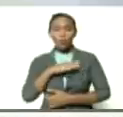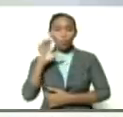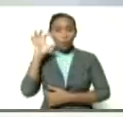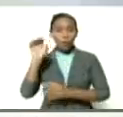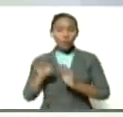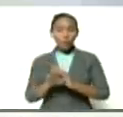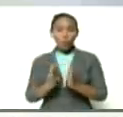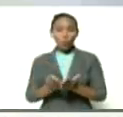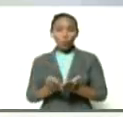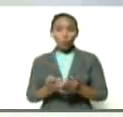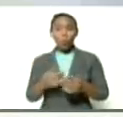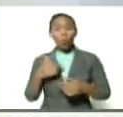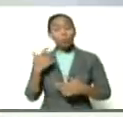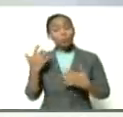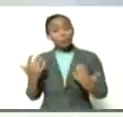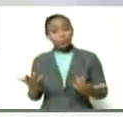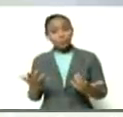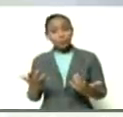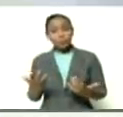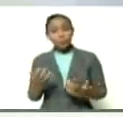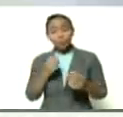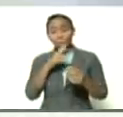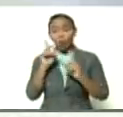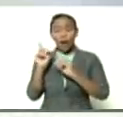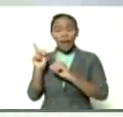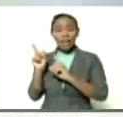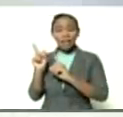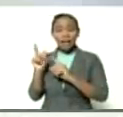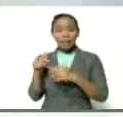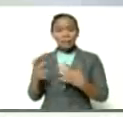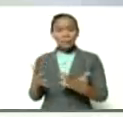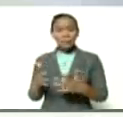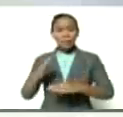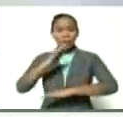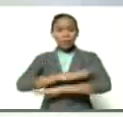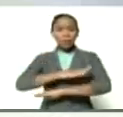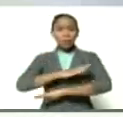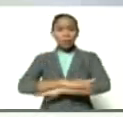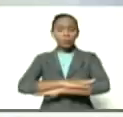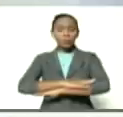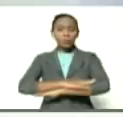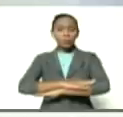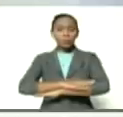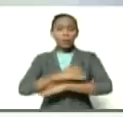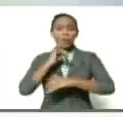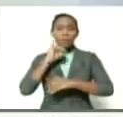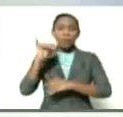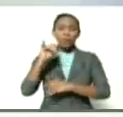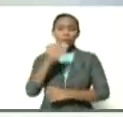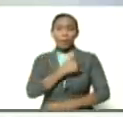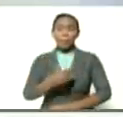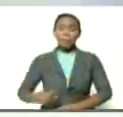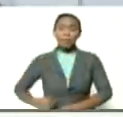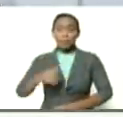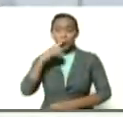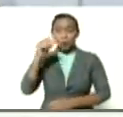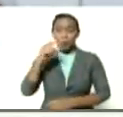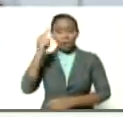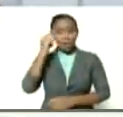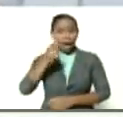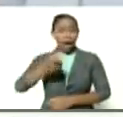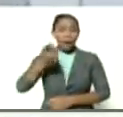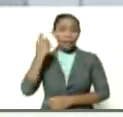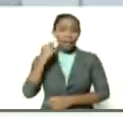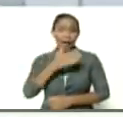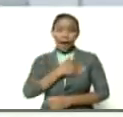mundo. Así que, bueno, esas fueron las acciones y anuncios del presidente Nicolás Maduro el día de ayer,